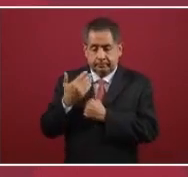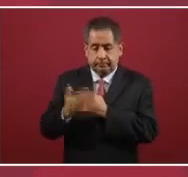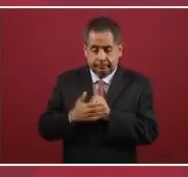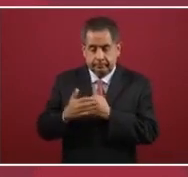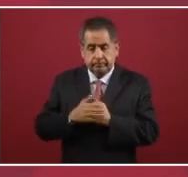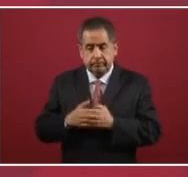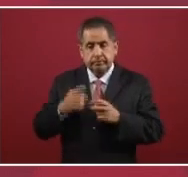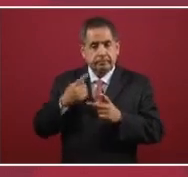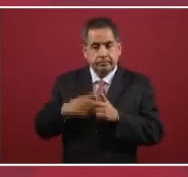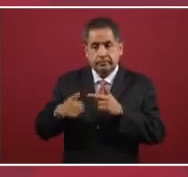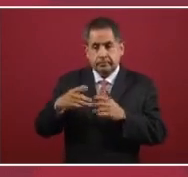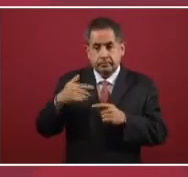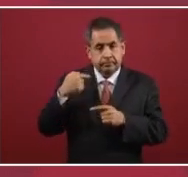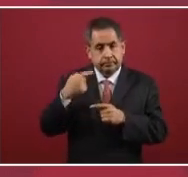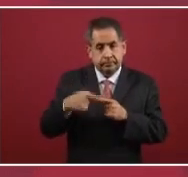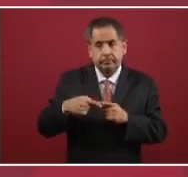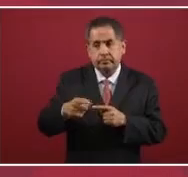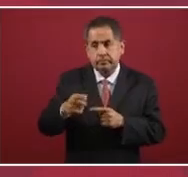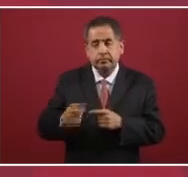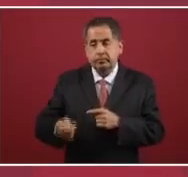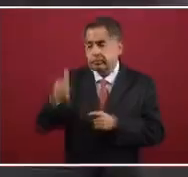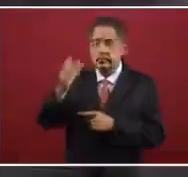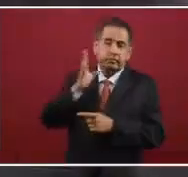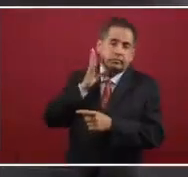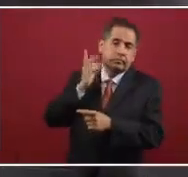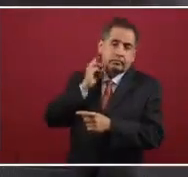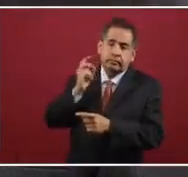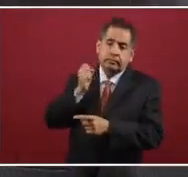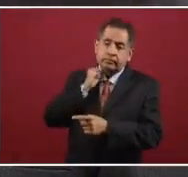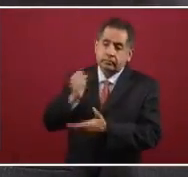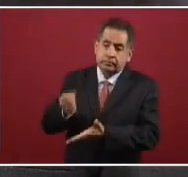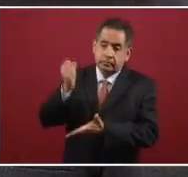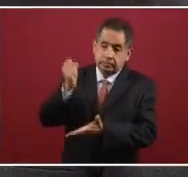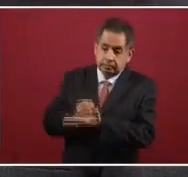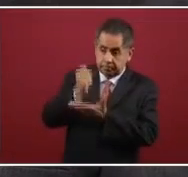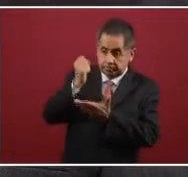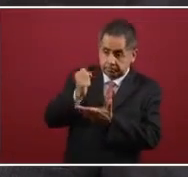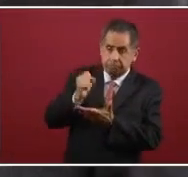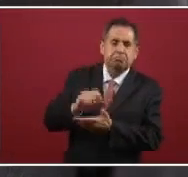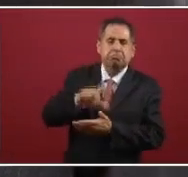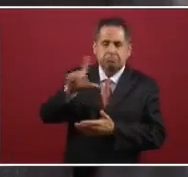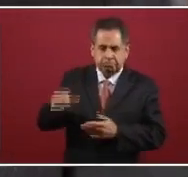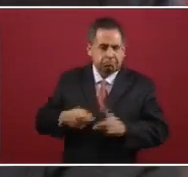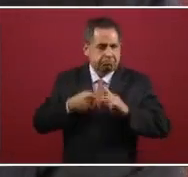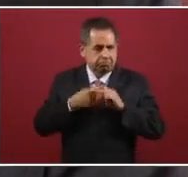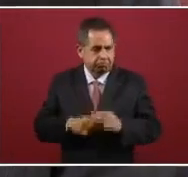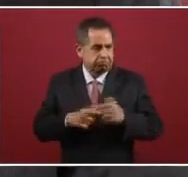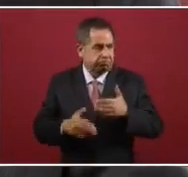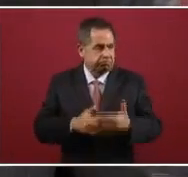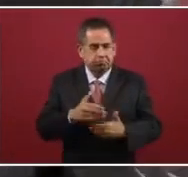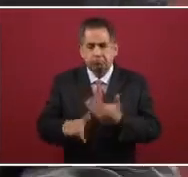su aplicación a partir de la aprobación, desde luego, en el Congreso, y